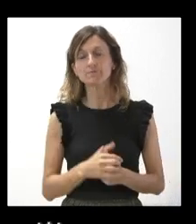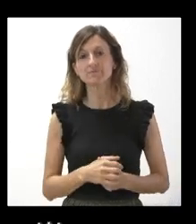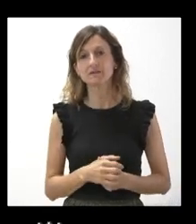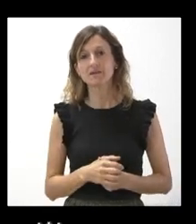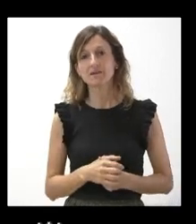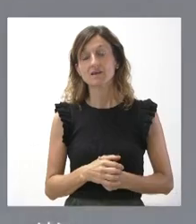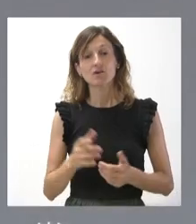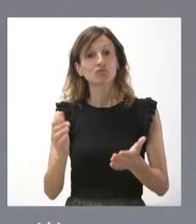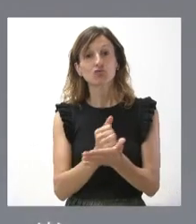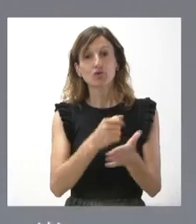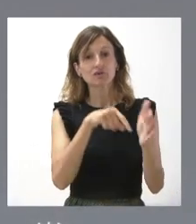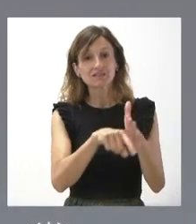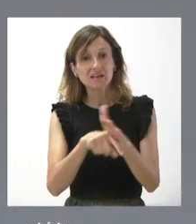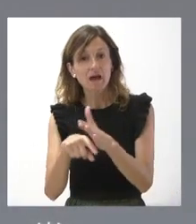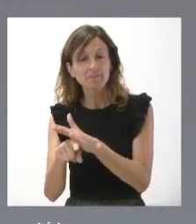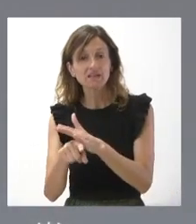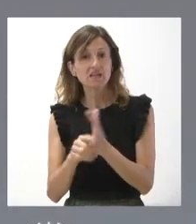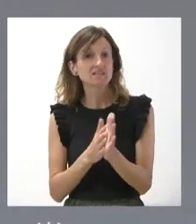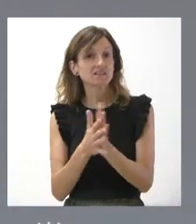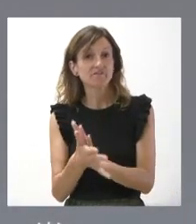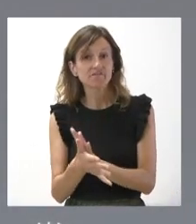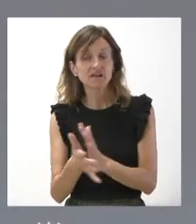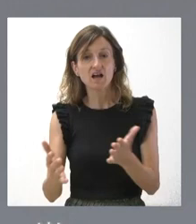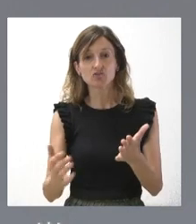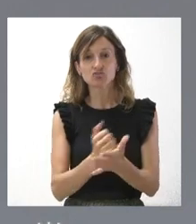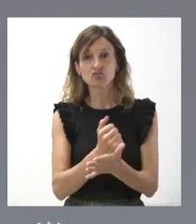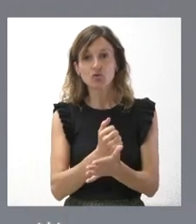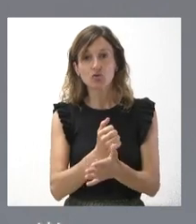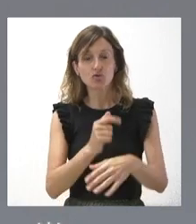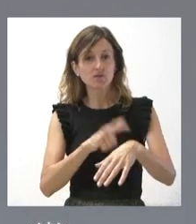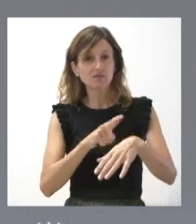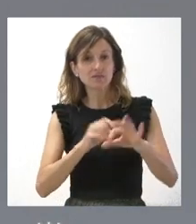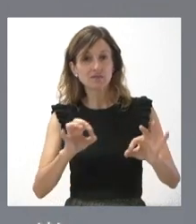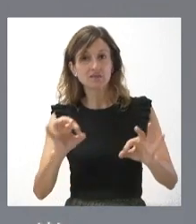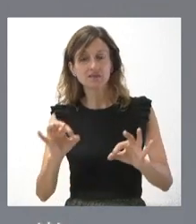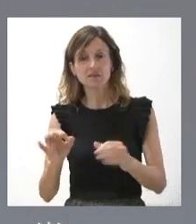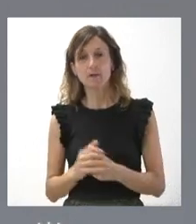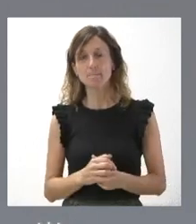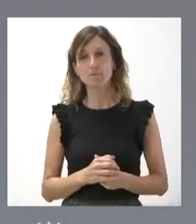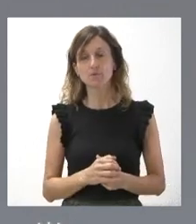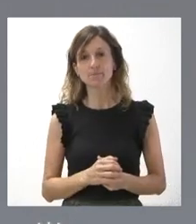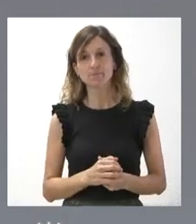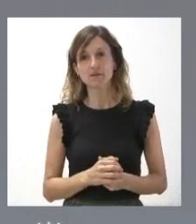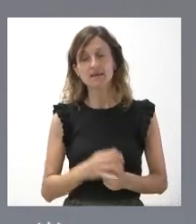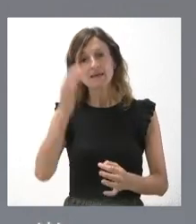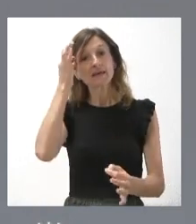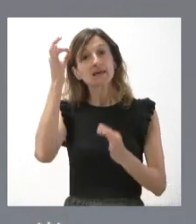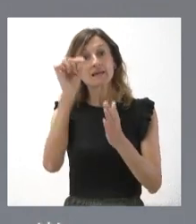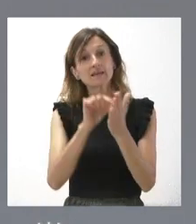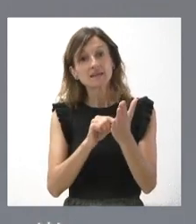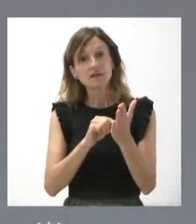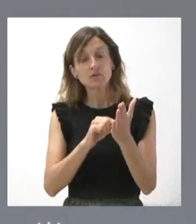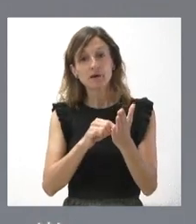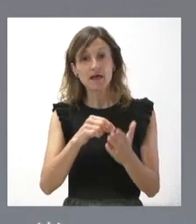sus trámites y los trámites son absolutamente insoslayables. Los criterios para declarar un BID